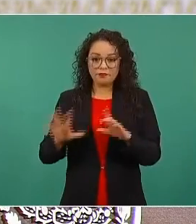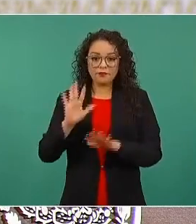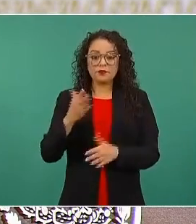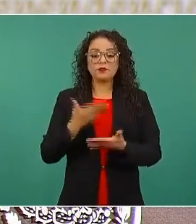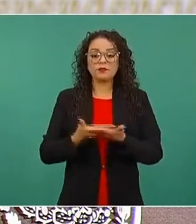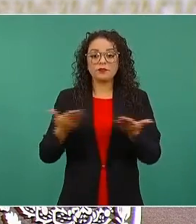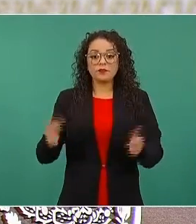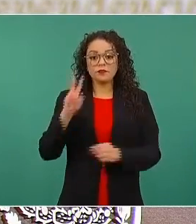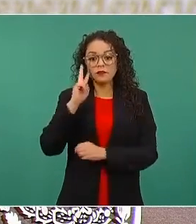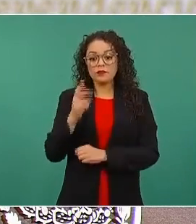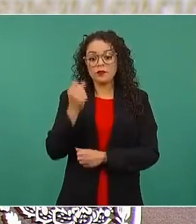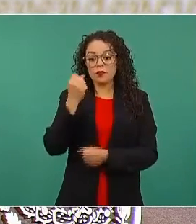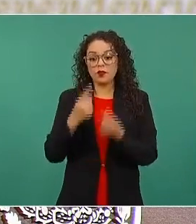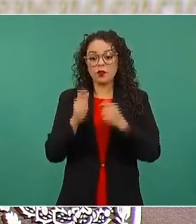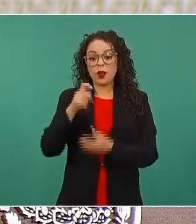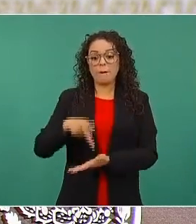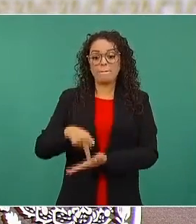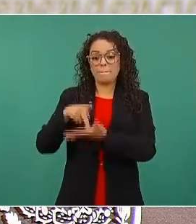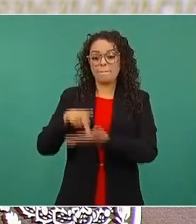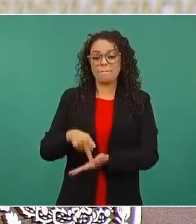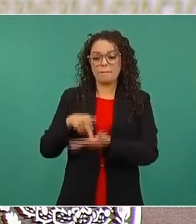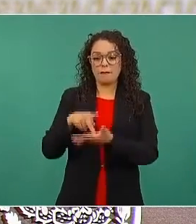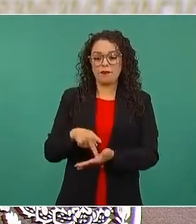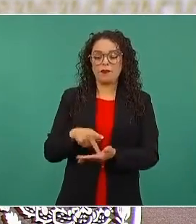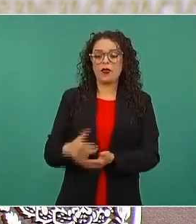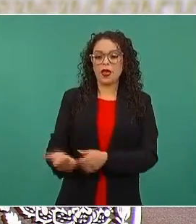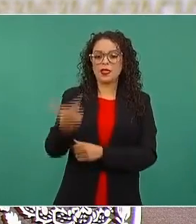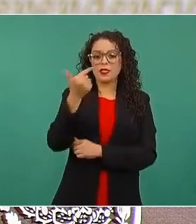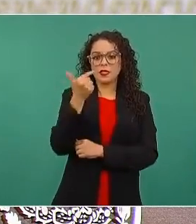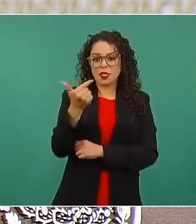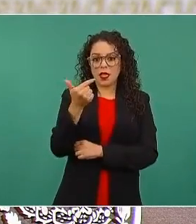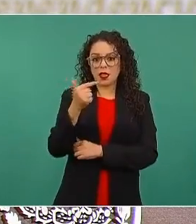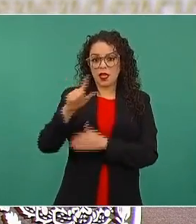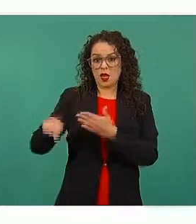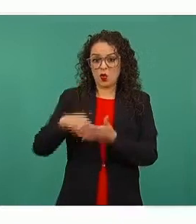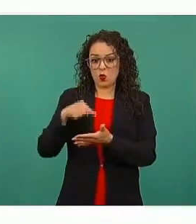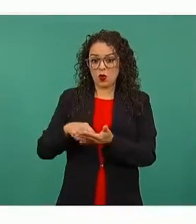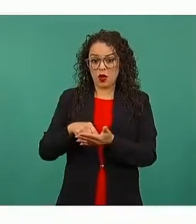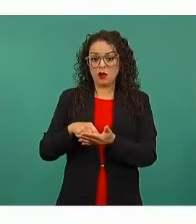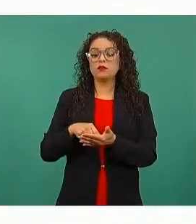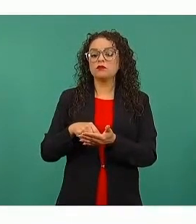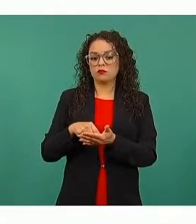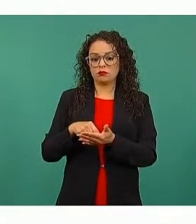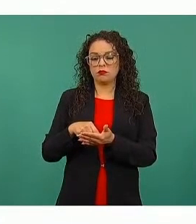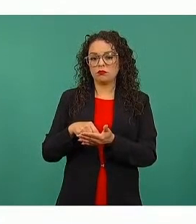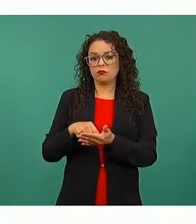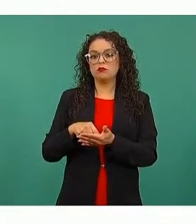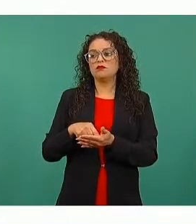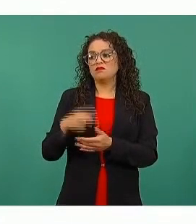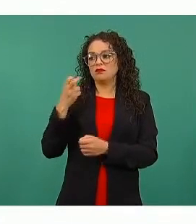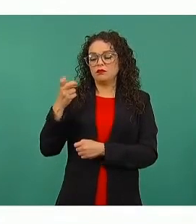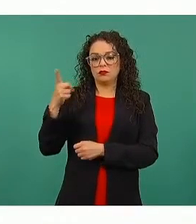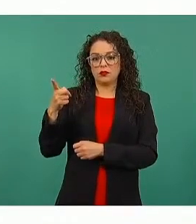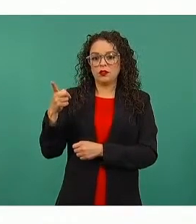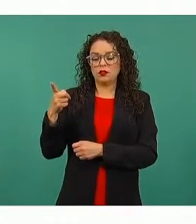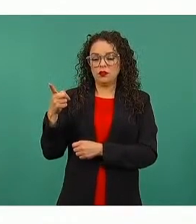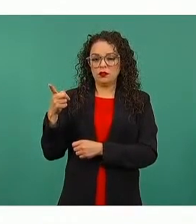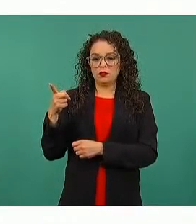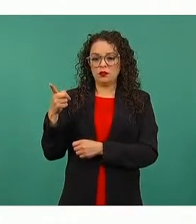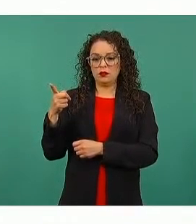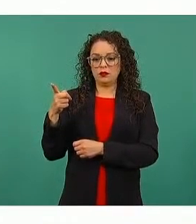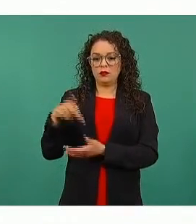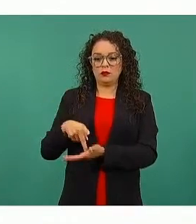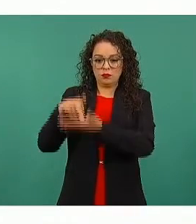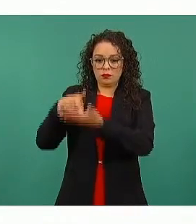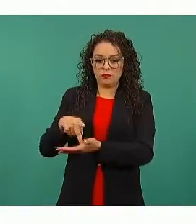y equipos de medición en 7 de los expendedores que fueron suspendidos estos aparatos, y encontramos